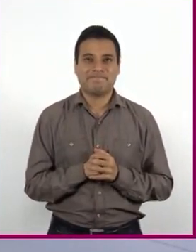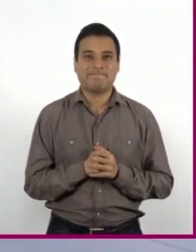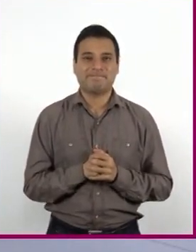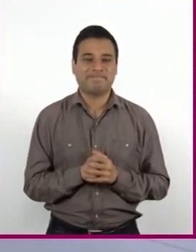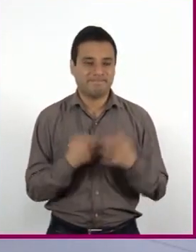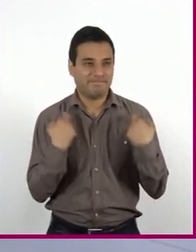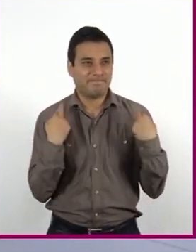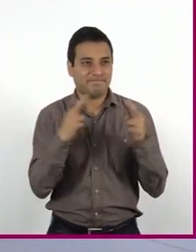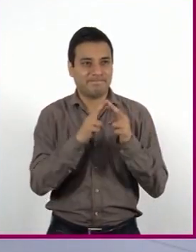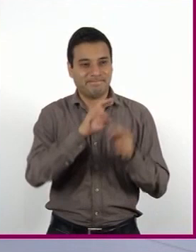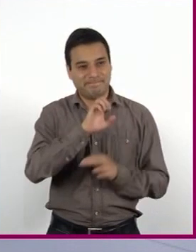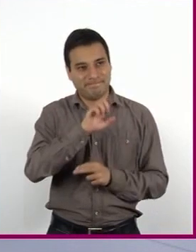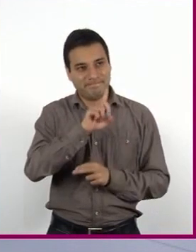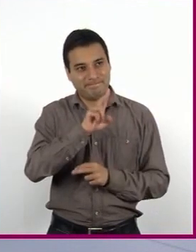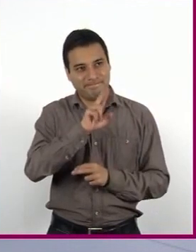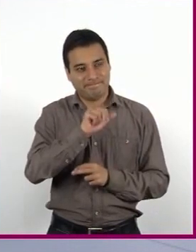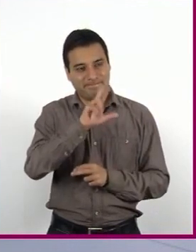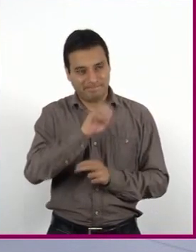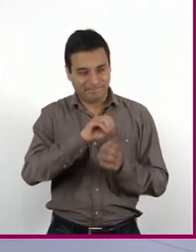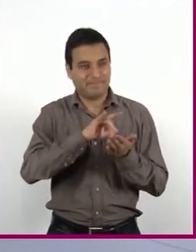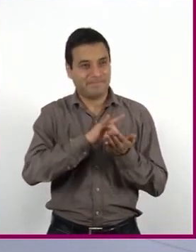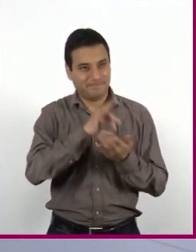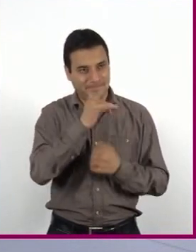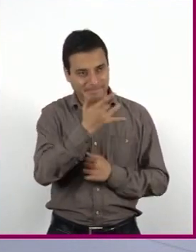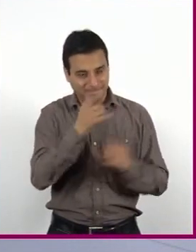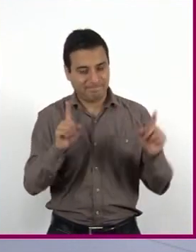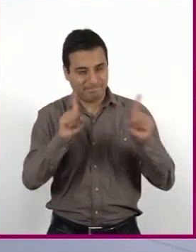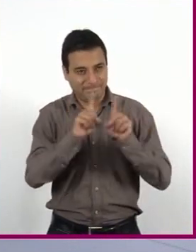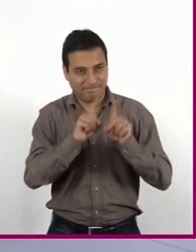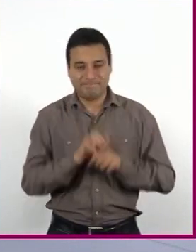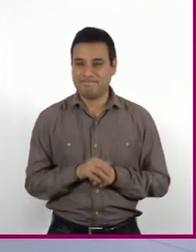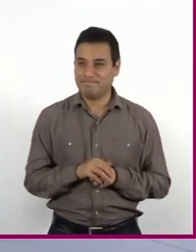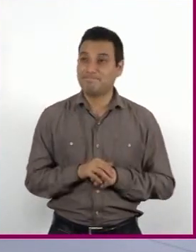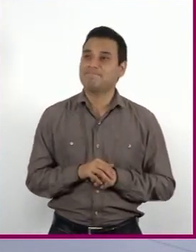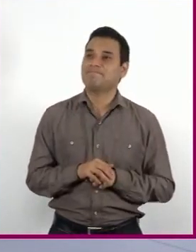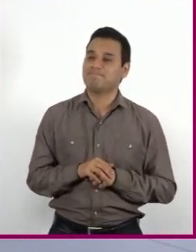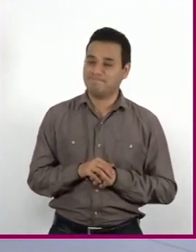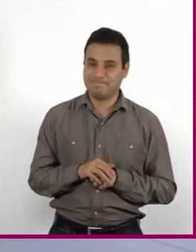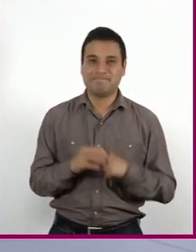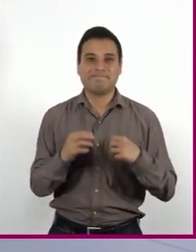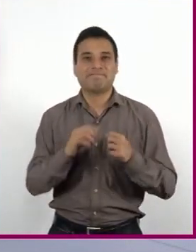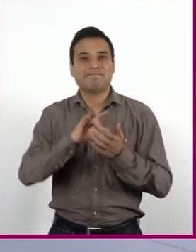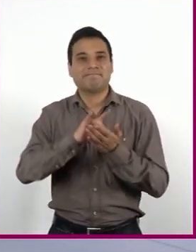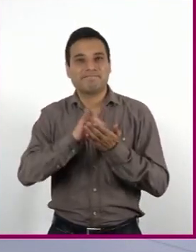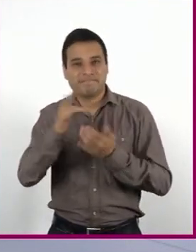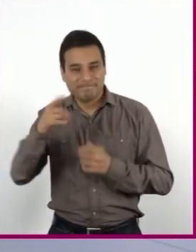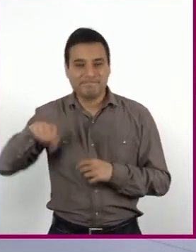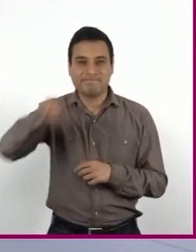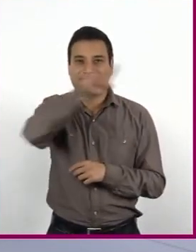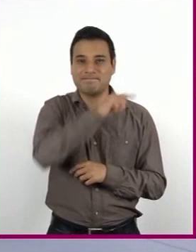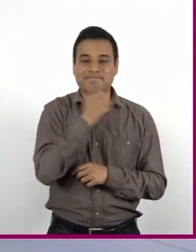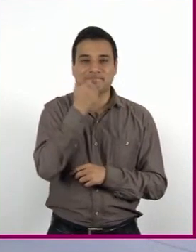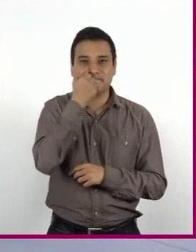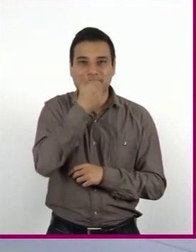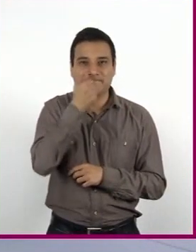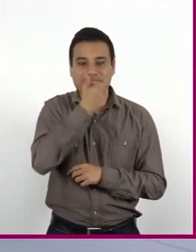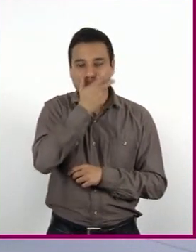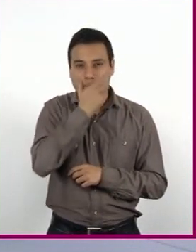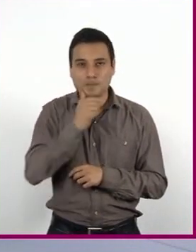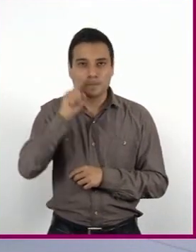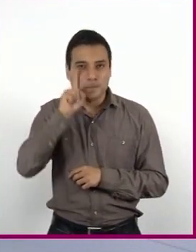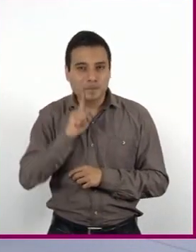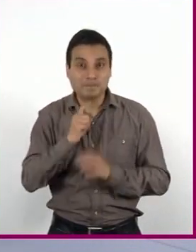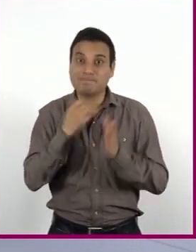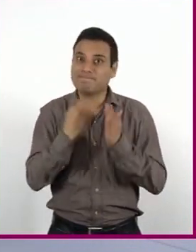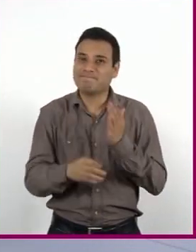Gracias, maestro Eduardo Mendoza, por compartir este espacio. Y gracias a todas y a todos. Recuerden que aún nos queda mucho